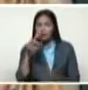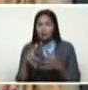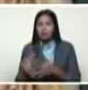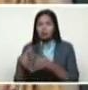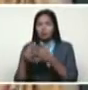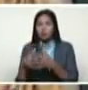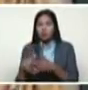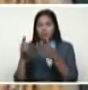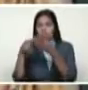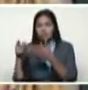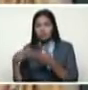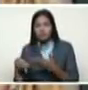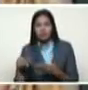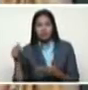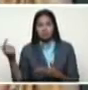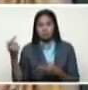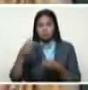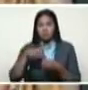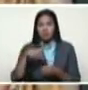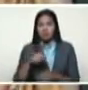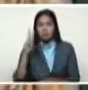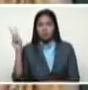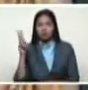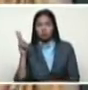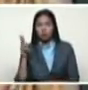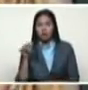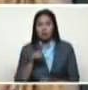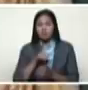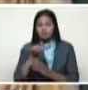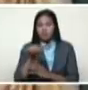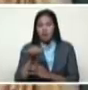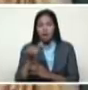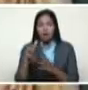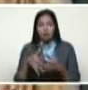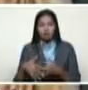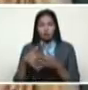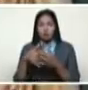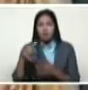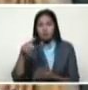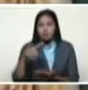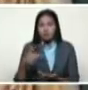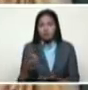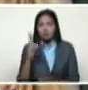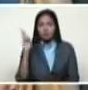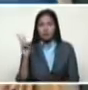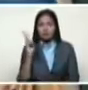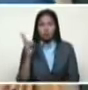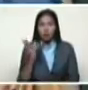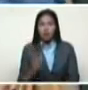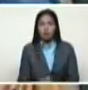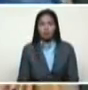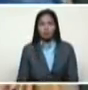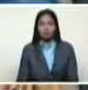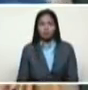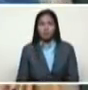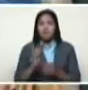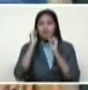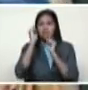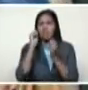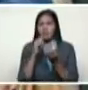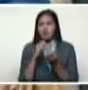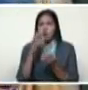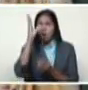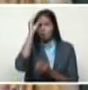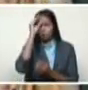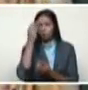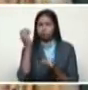diversas nacionalidades que vienen a Venezuela o que viajan a Estados Unidos desde Venezuela. ¿Qué ganó el gobierno de Trump